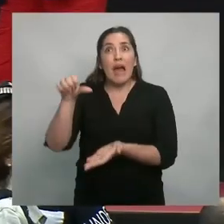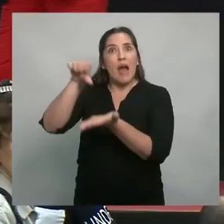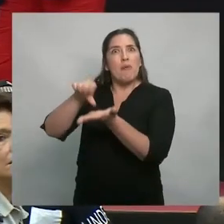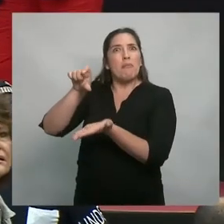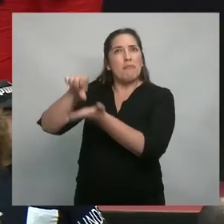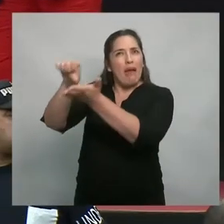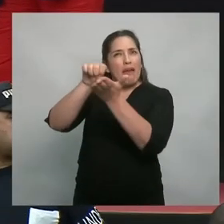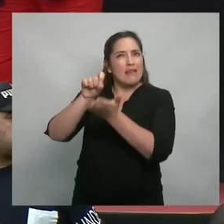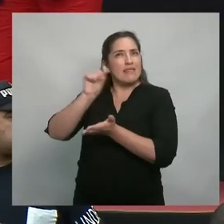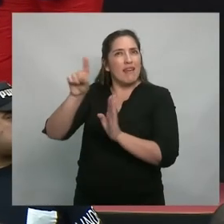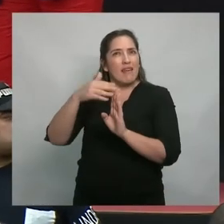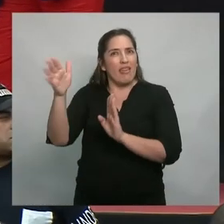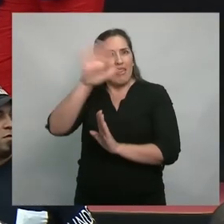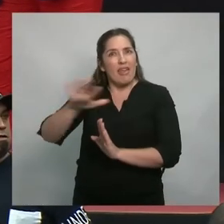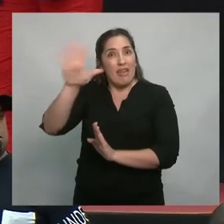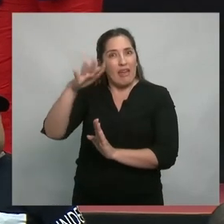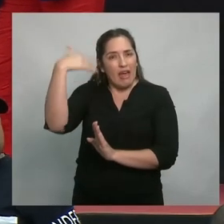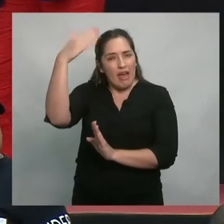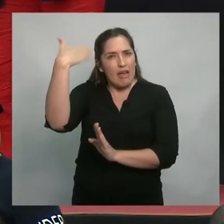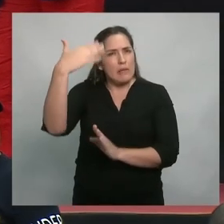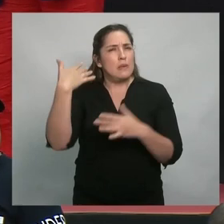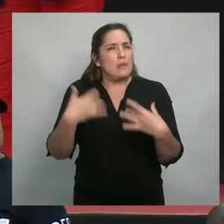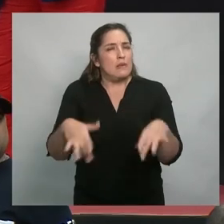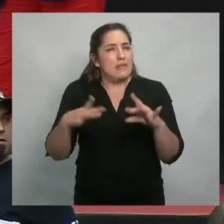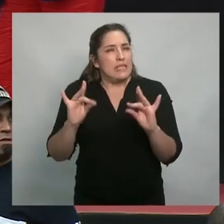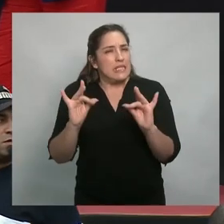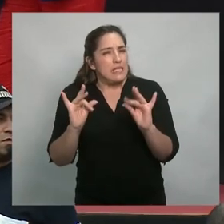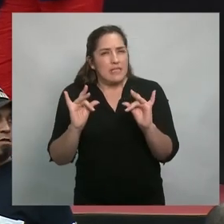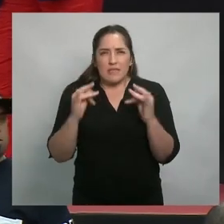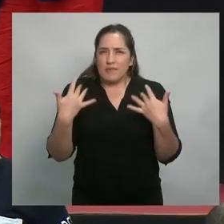árabes es muy complejo y muy arriesgado.